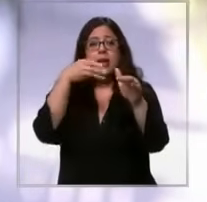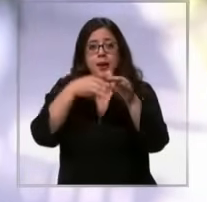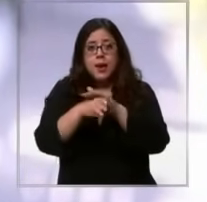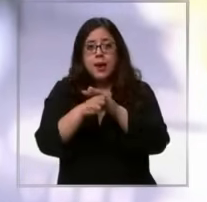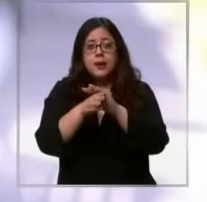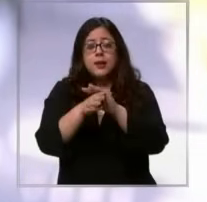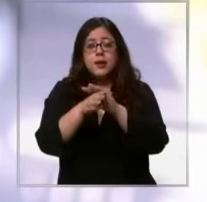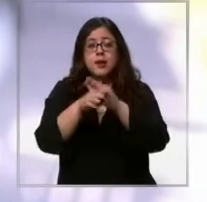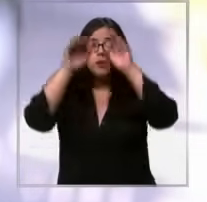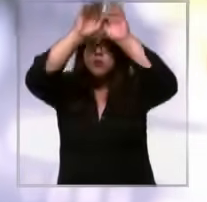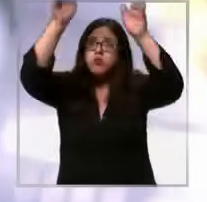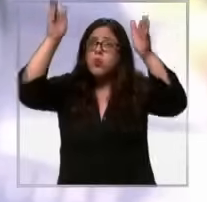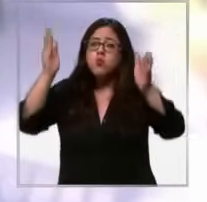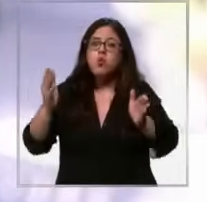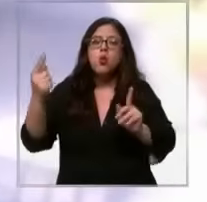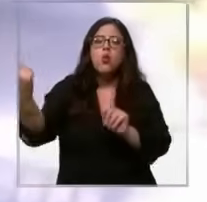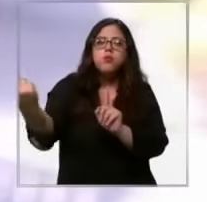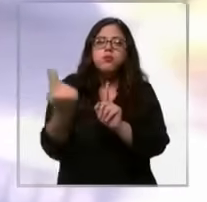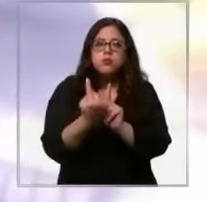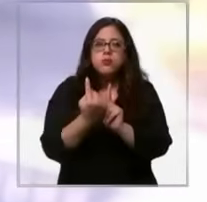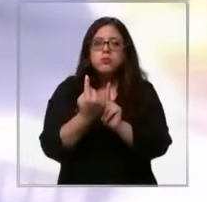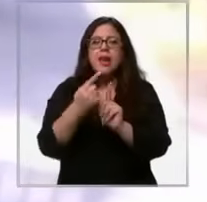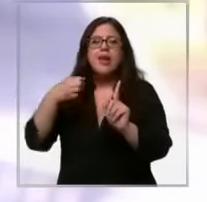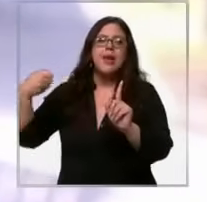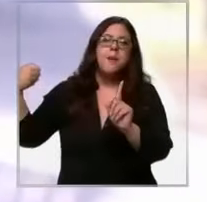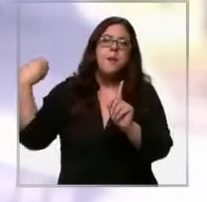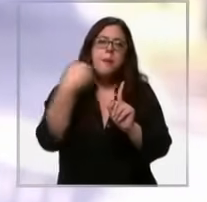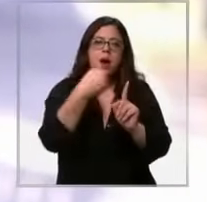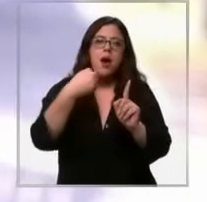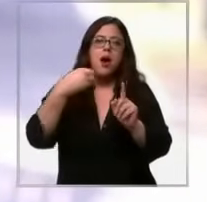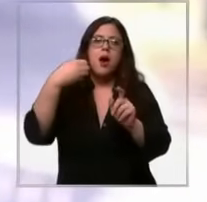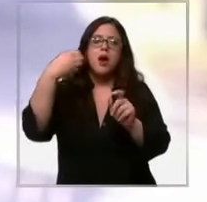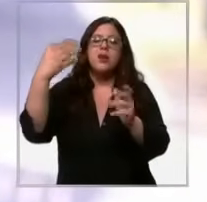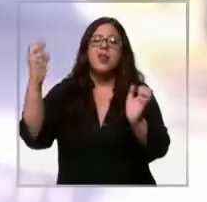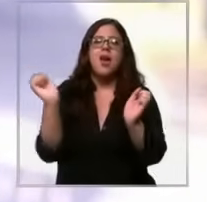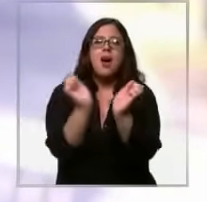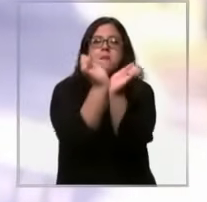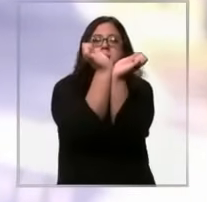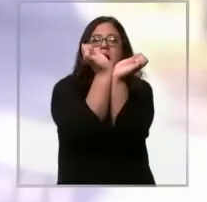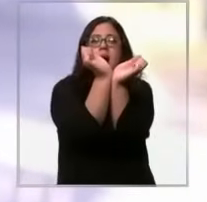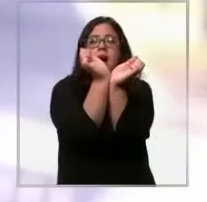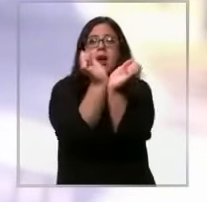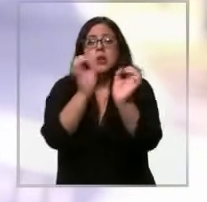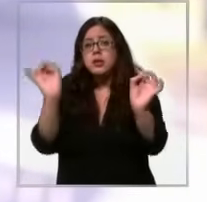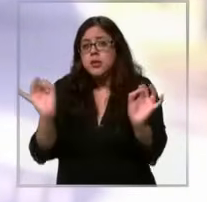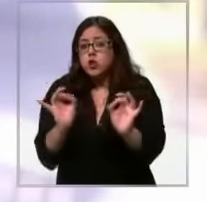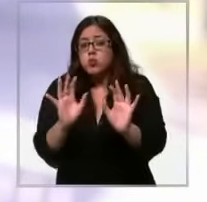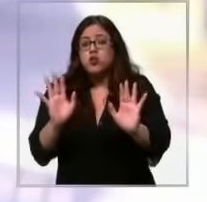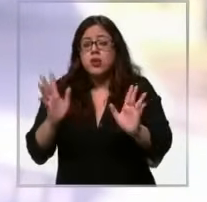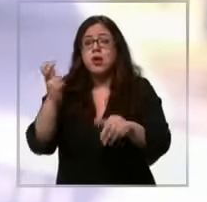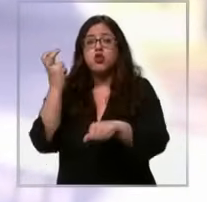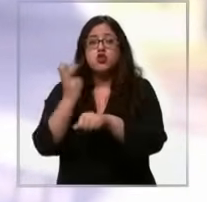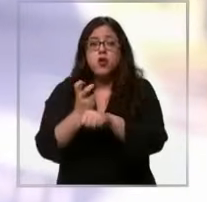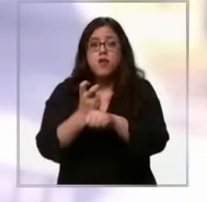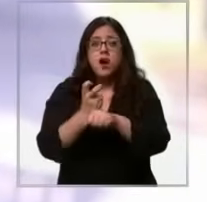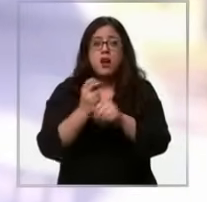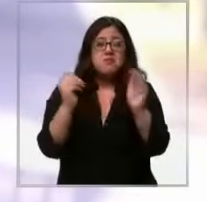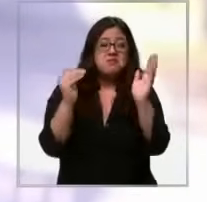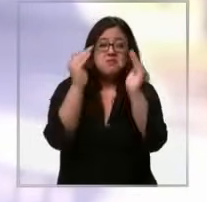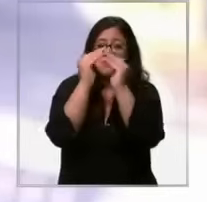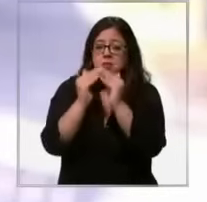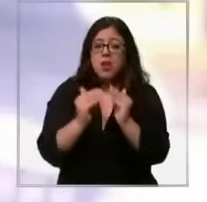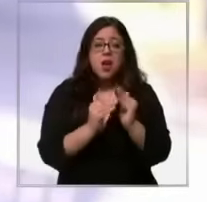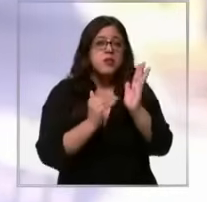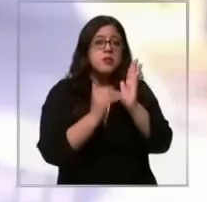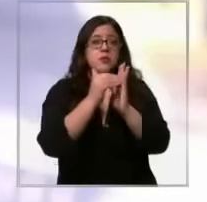caseta, generalmente los golpean, los amarran y luego van, si es que quieren hacer alguna, robar algo desde alguna casa,